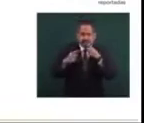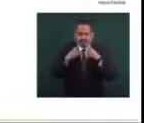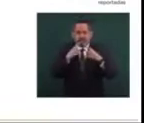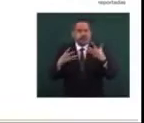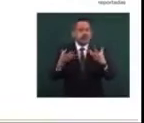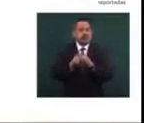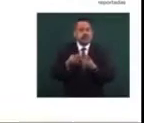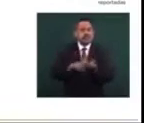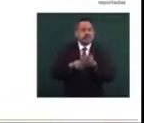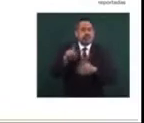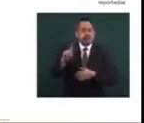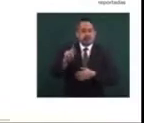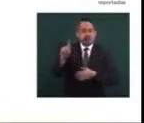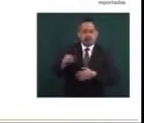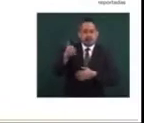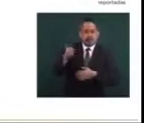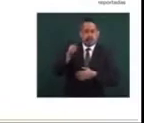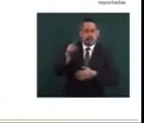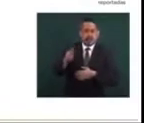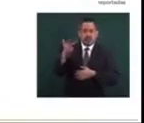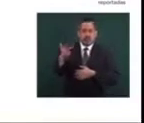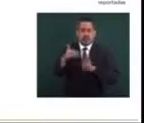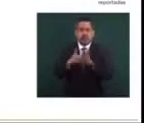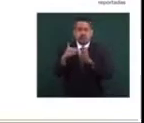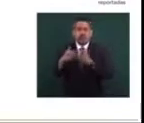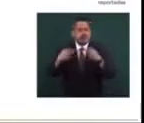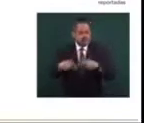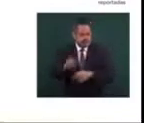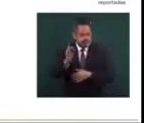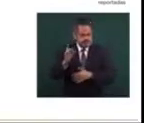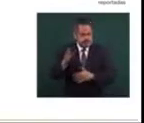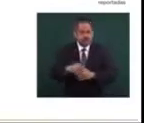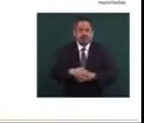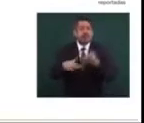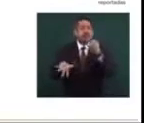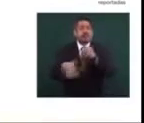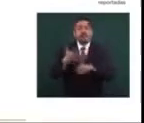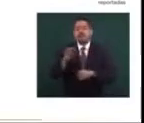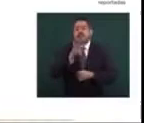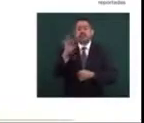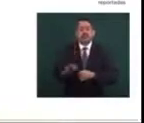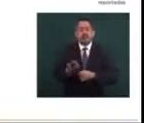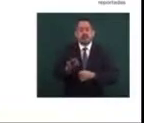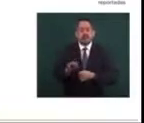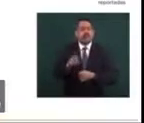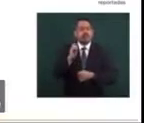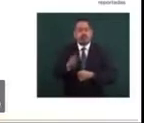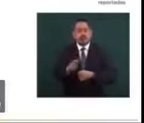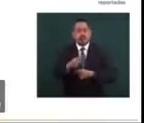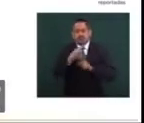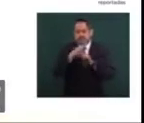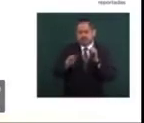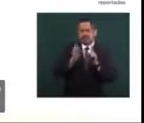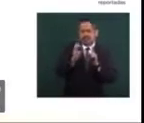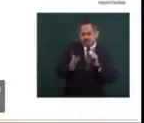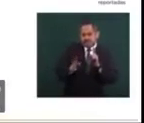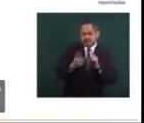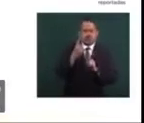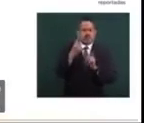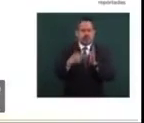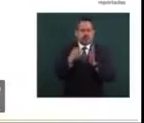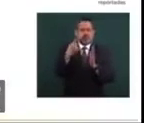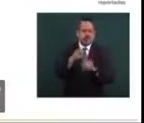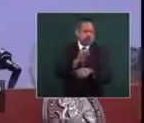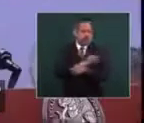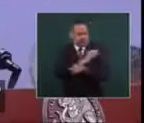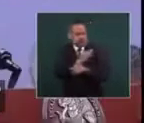76.8 millones de personas. 15% tienen la mitad del esquema. Esto atiende a que